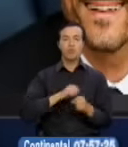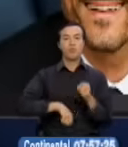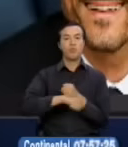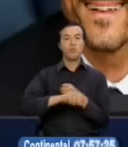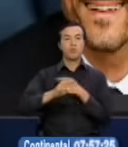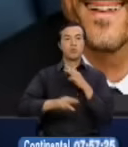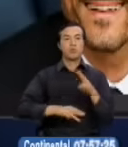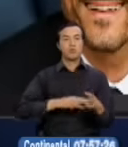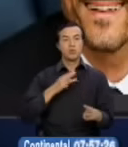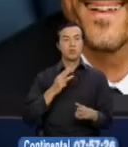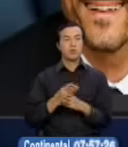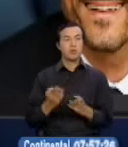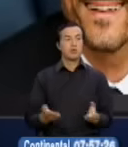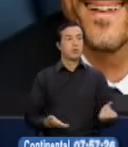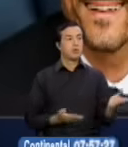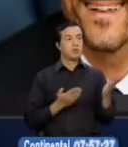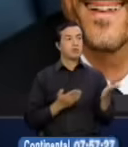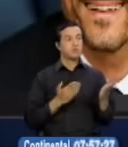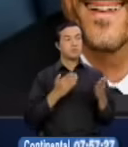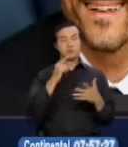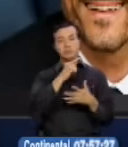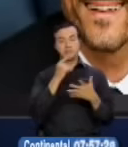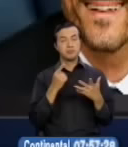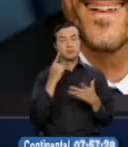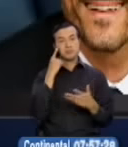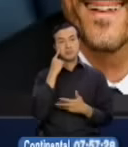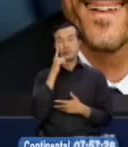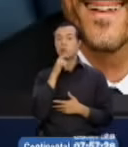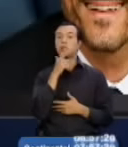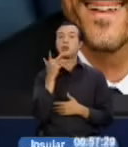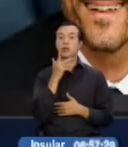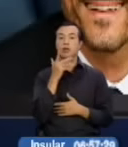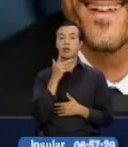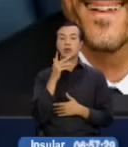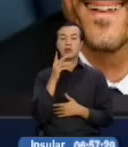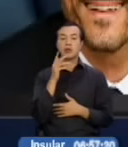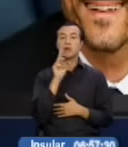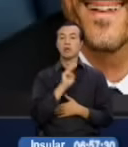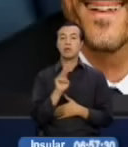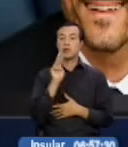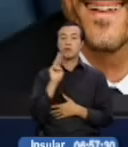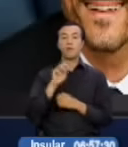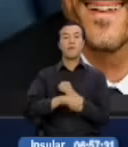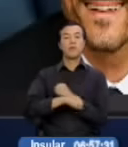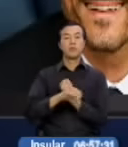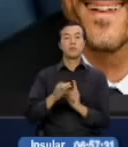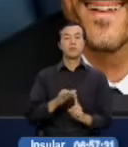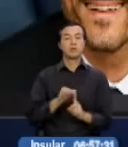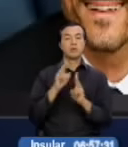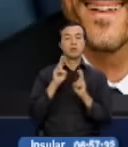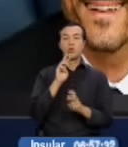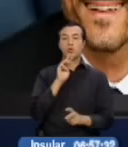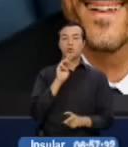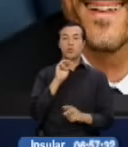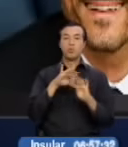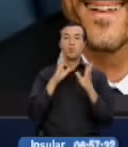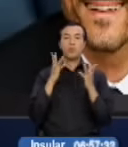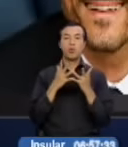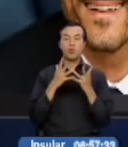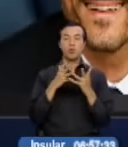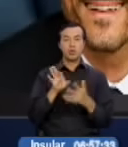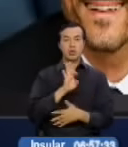mundial. Una clasificación que la hizo la página especializada en fútbol, World